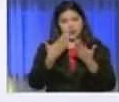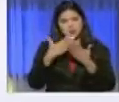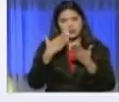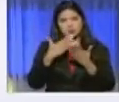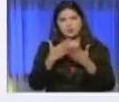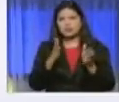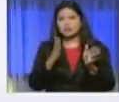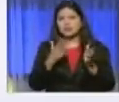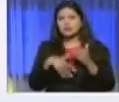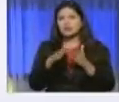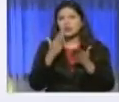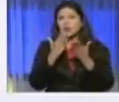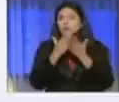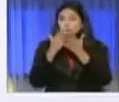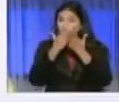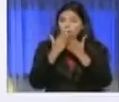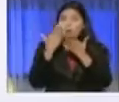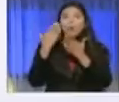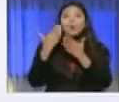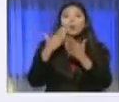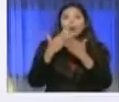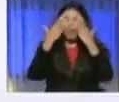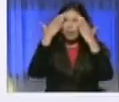colegio de monjas,